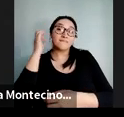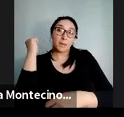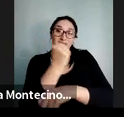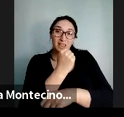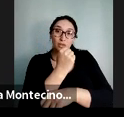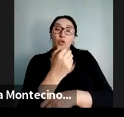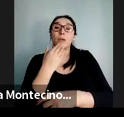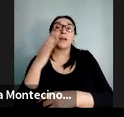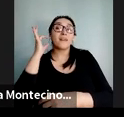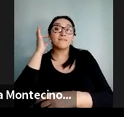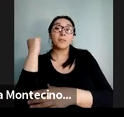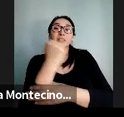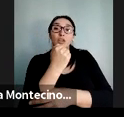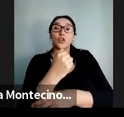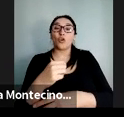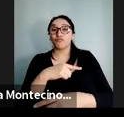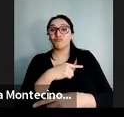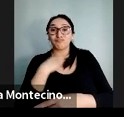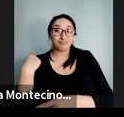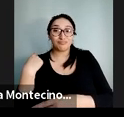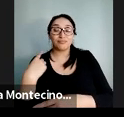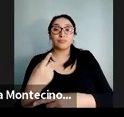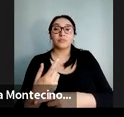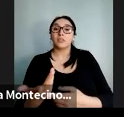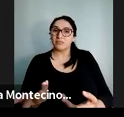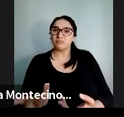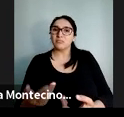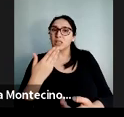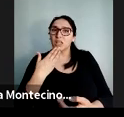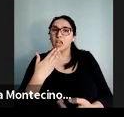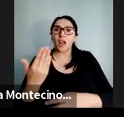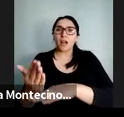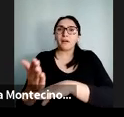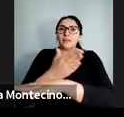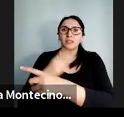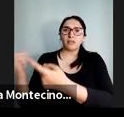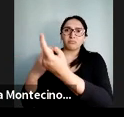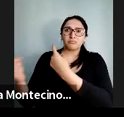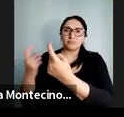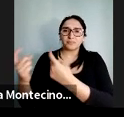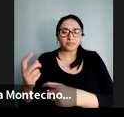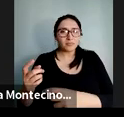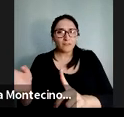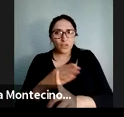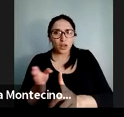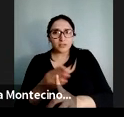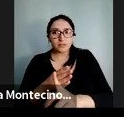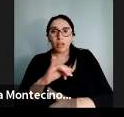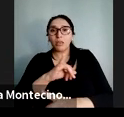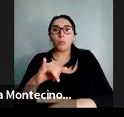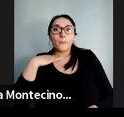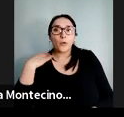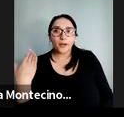frustrado, también habían recibido ataques o violencia a través de sus redes sociales. Para nosotras son cifras que queremos seguir profundizando más adelante.